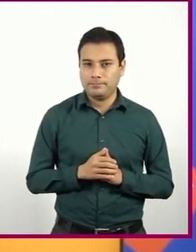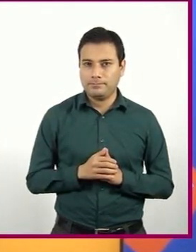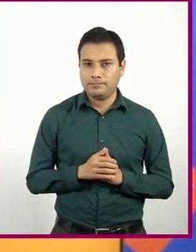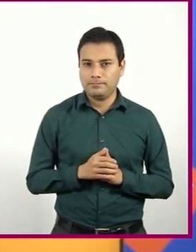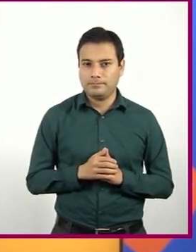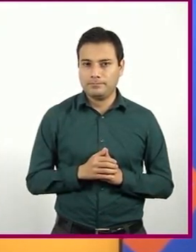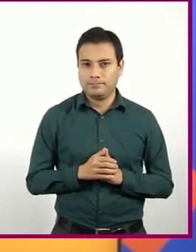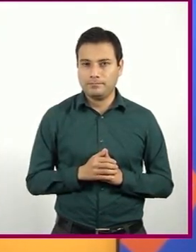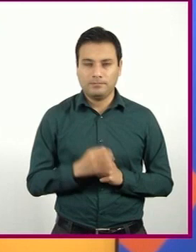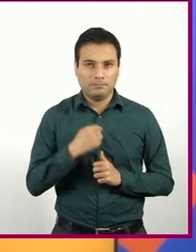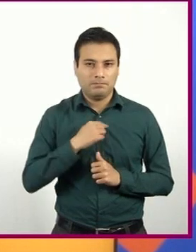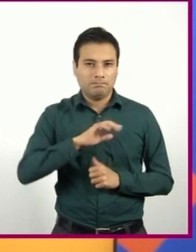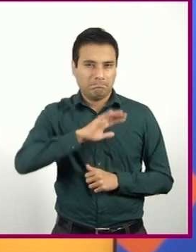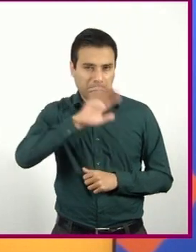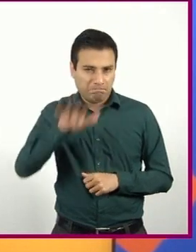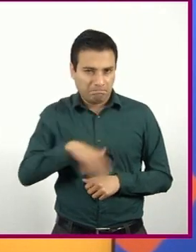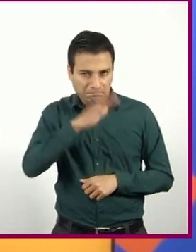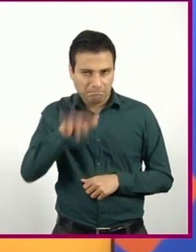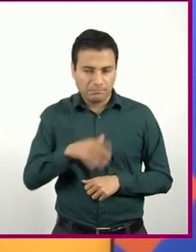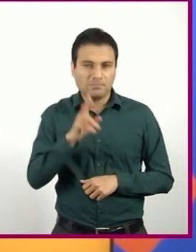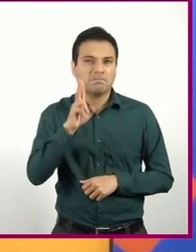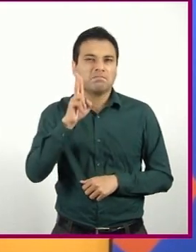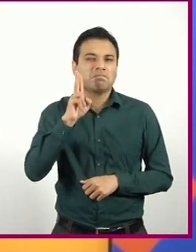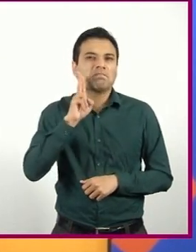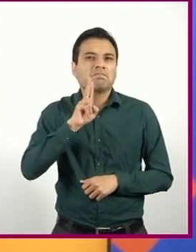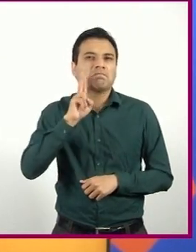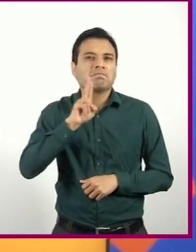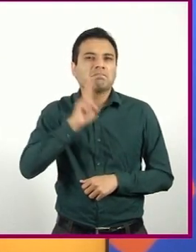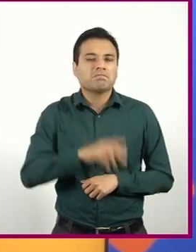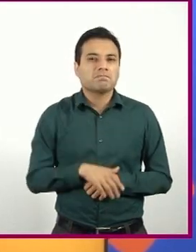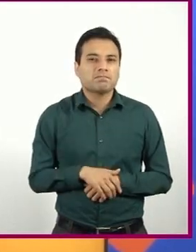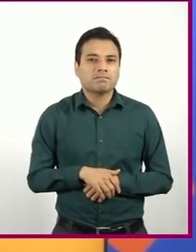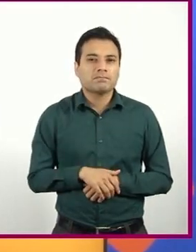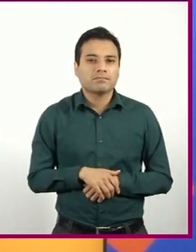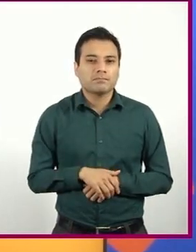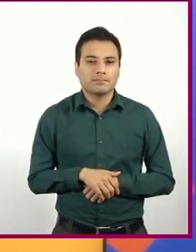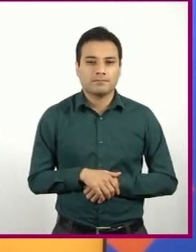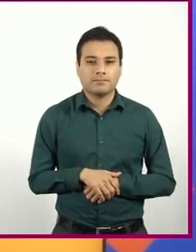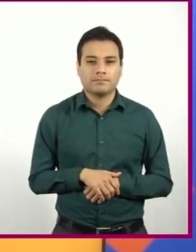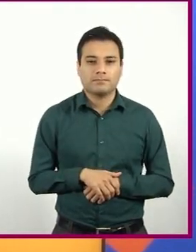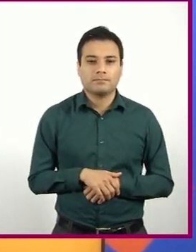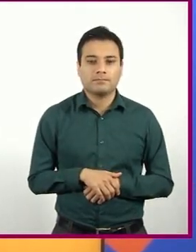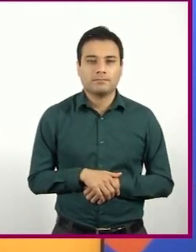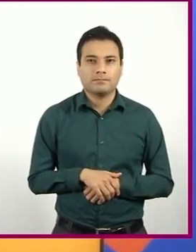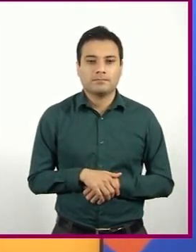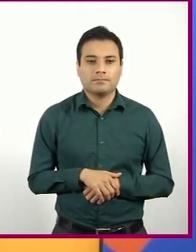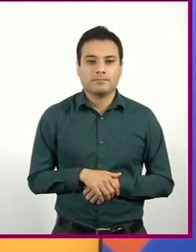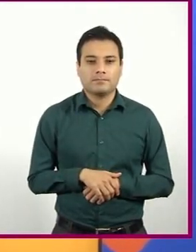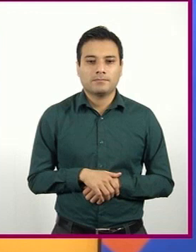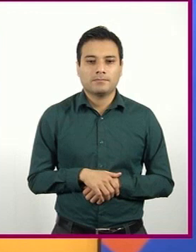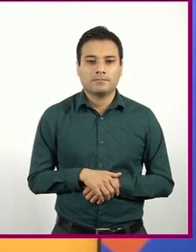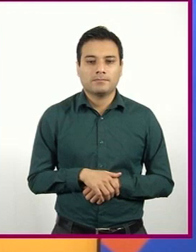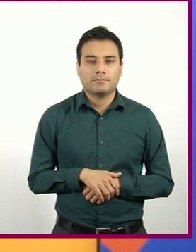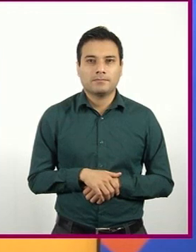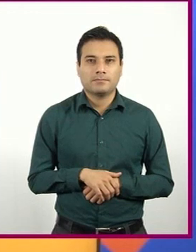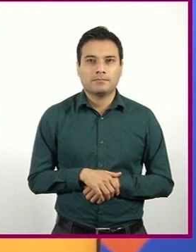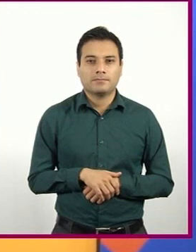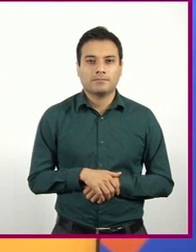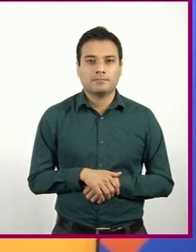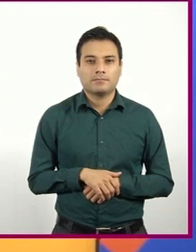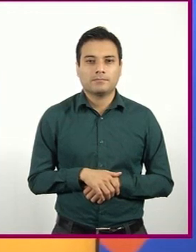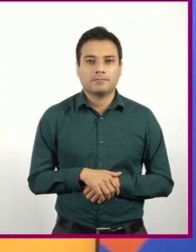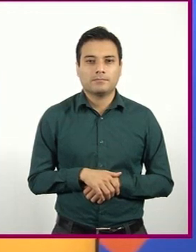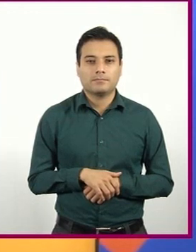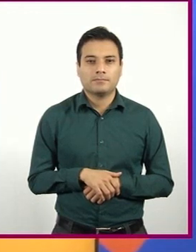esta. Y buscar una fracción que se encuentre marcada entre estos dos sectores. Ahora sí.